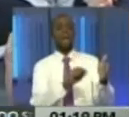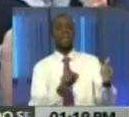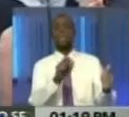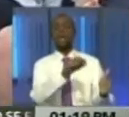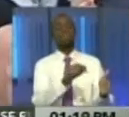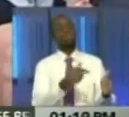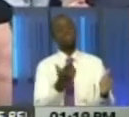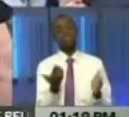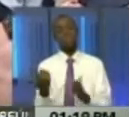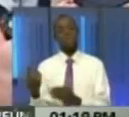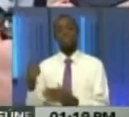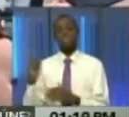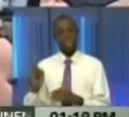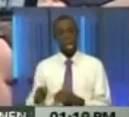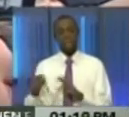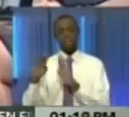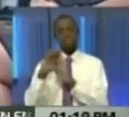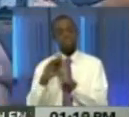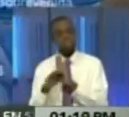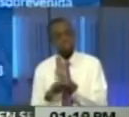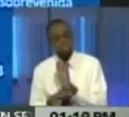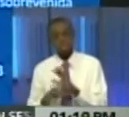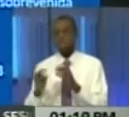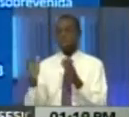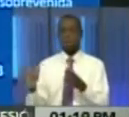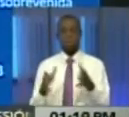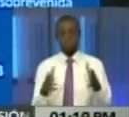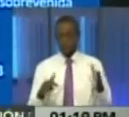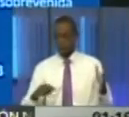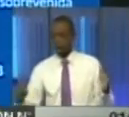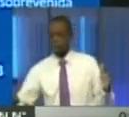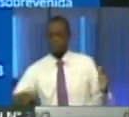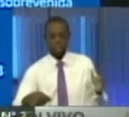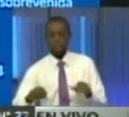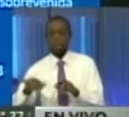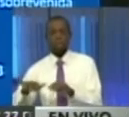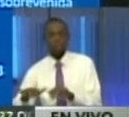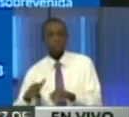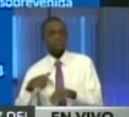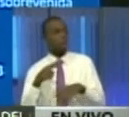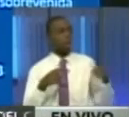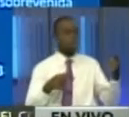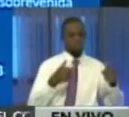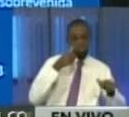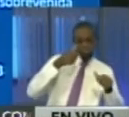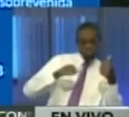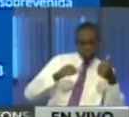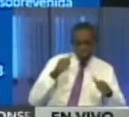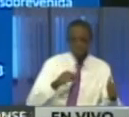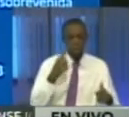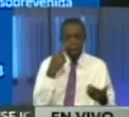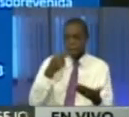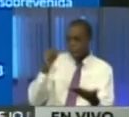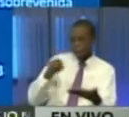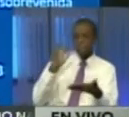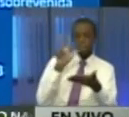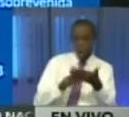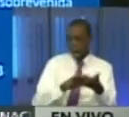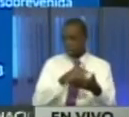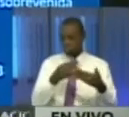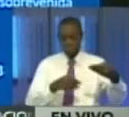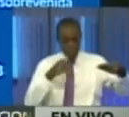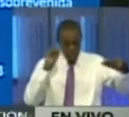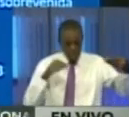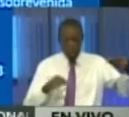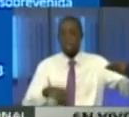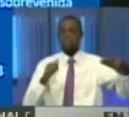bueno, cantidades de cosas, de producción, de software, de análisis, de auditorías y una serie de cosas. Entonces, ¿qué